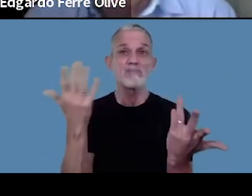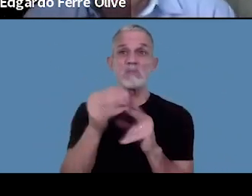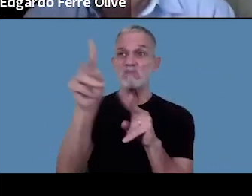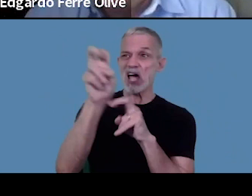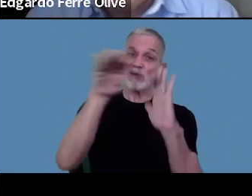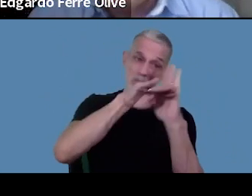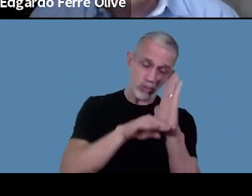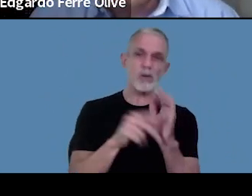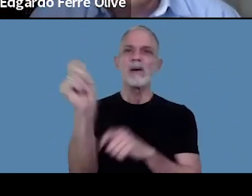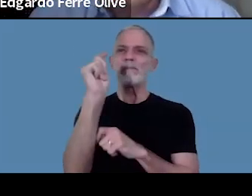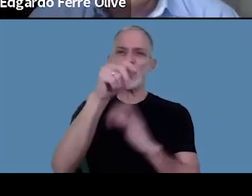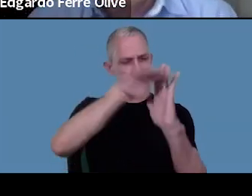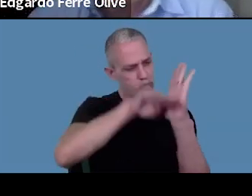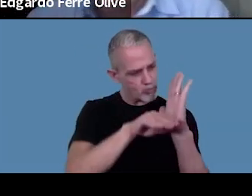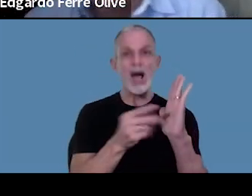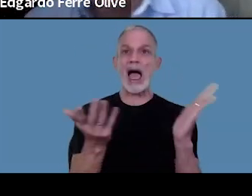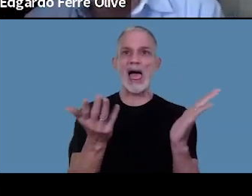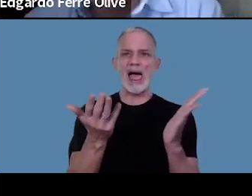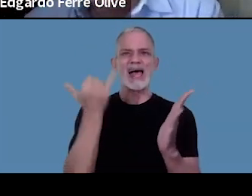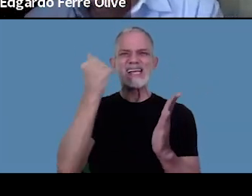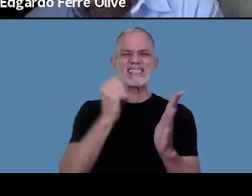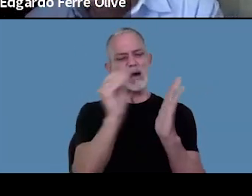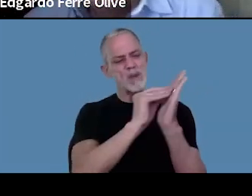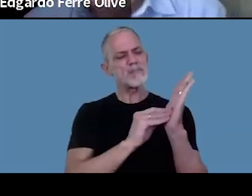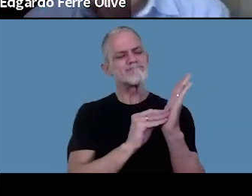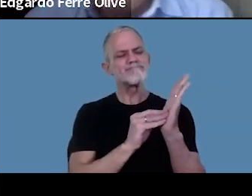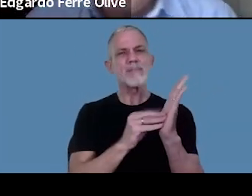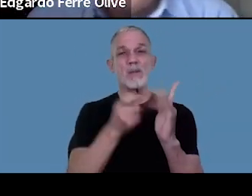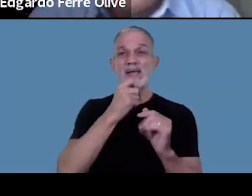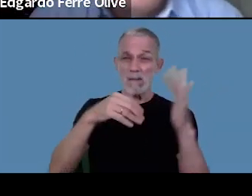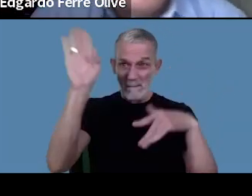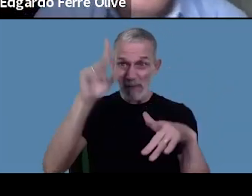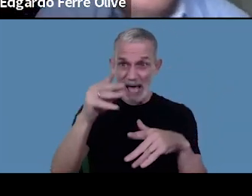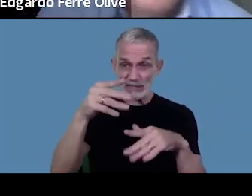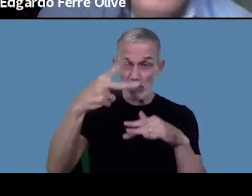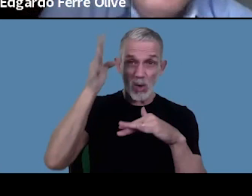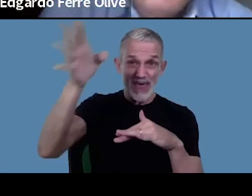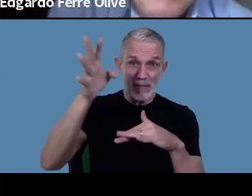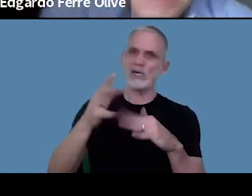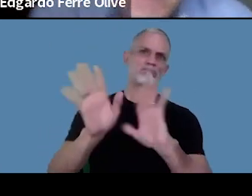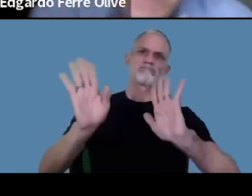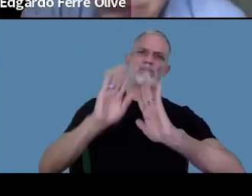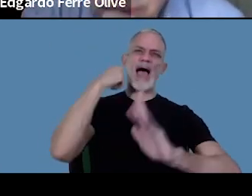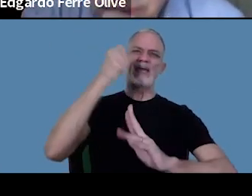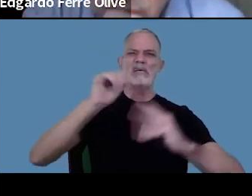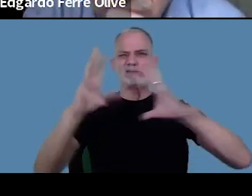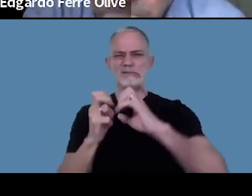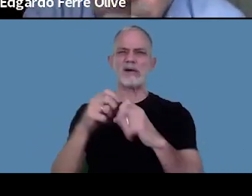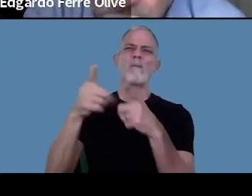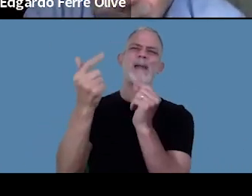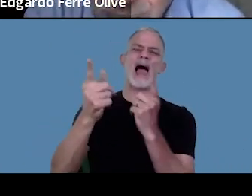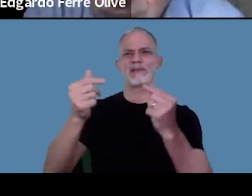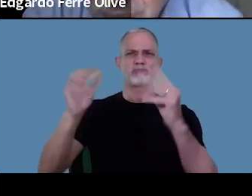se tiene que pescar, porque ya da estándares que están afectando la fauna, la flora, etc. ¿Está bien? Hay procedimientos